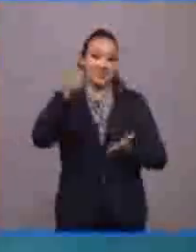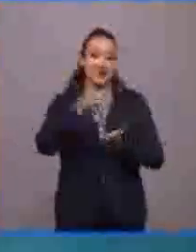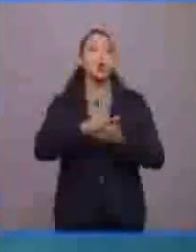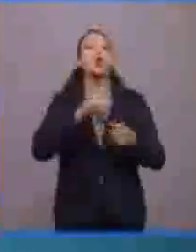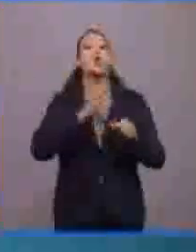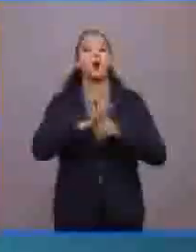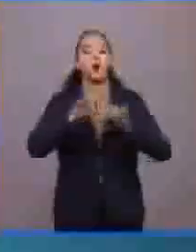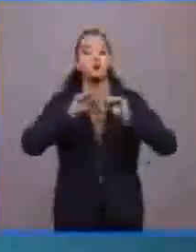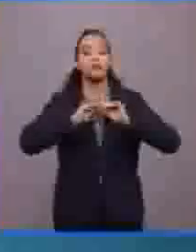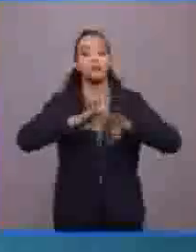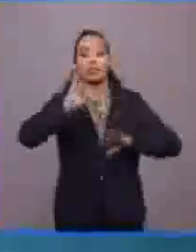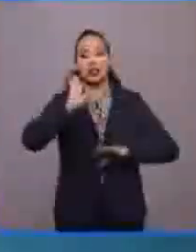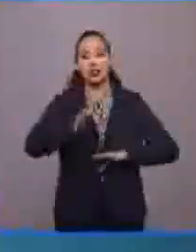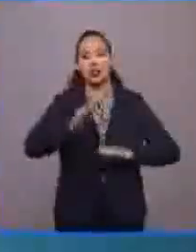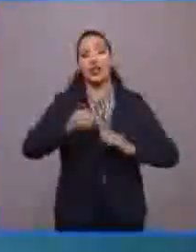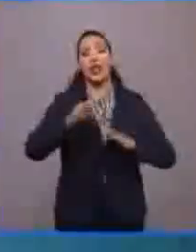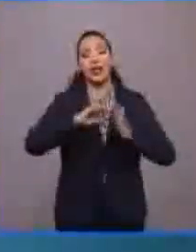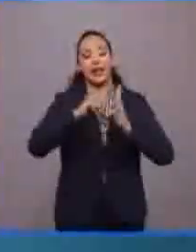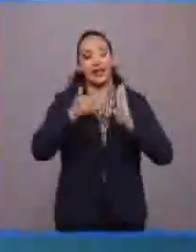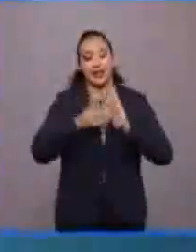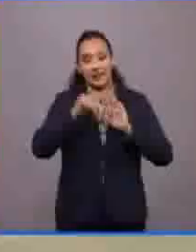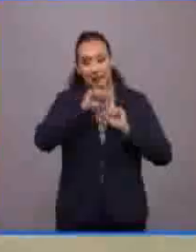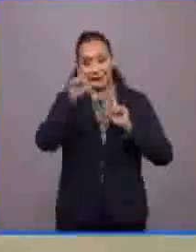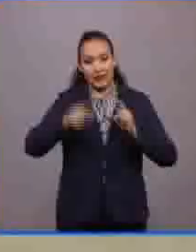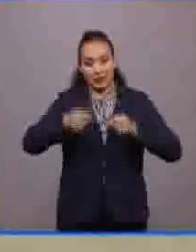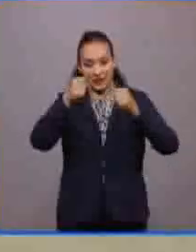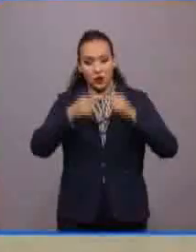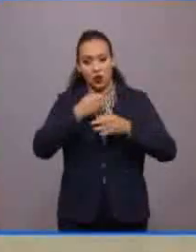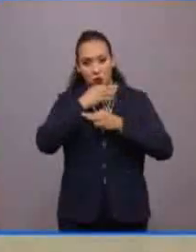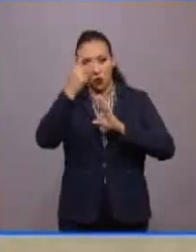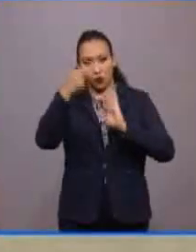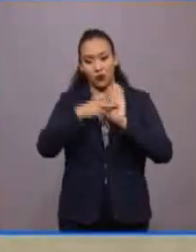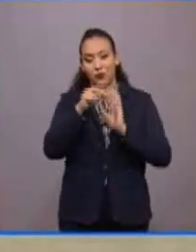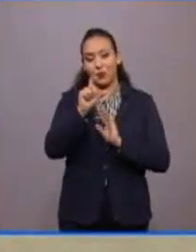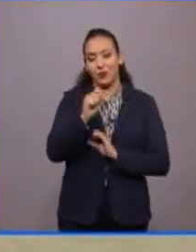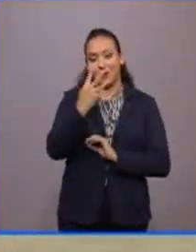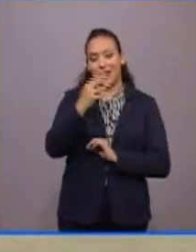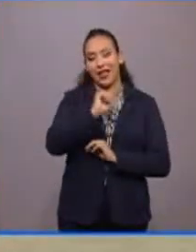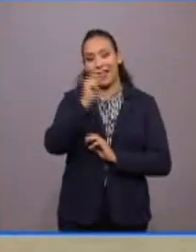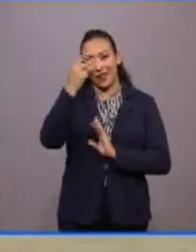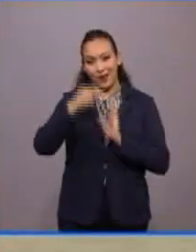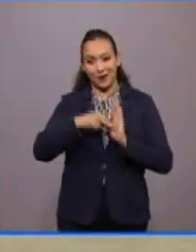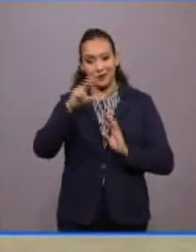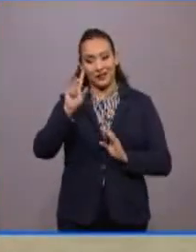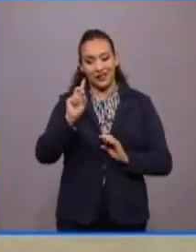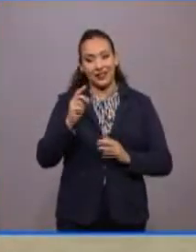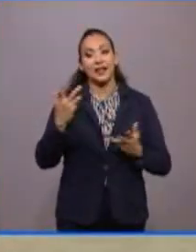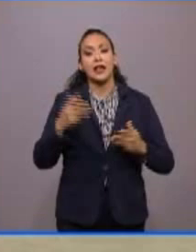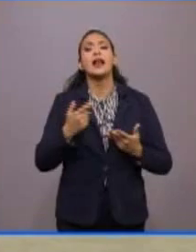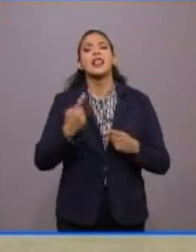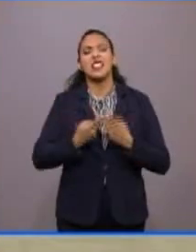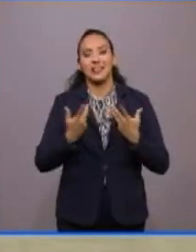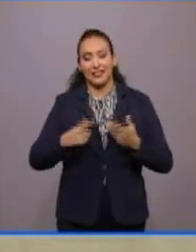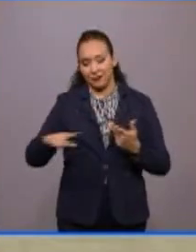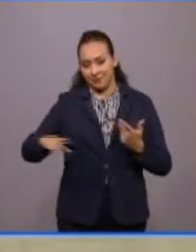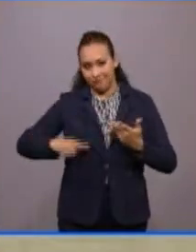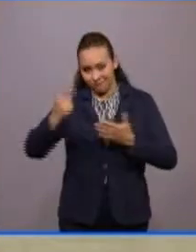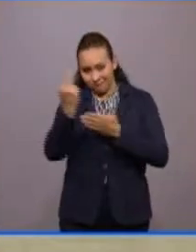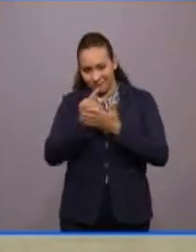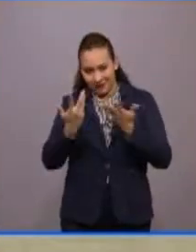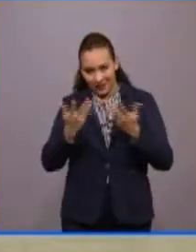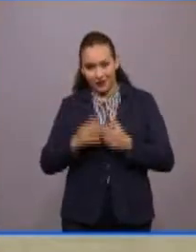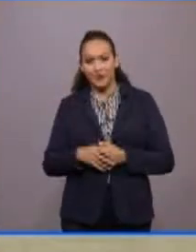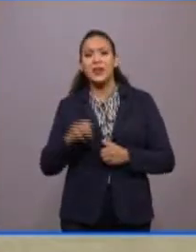cual se aprobó la Estrategia Nacional de Seguridad Pública 2024-2030, diseñada por el Gobierno federal.